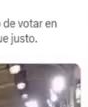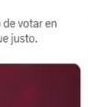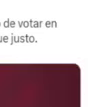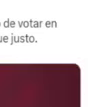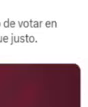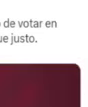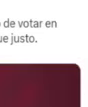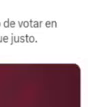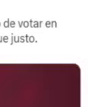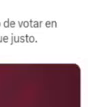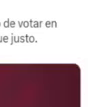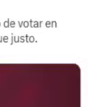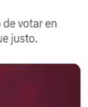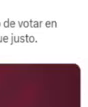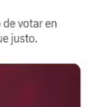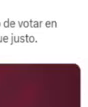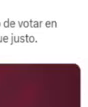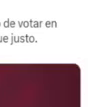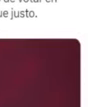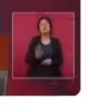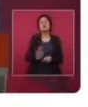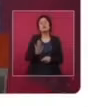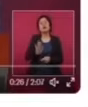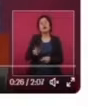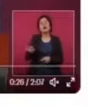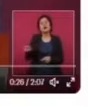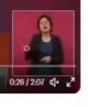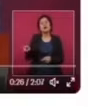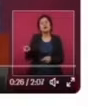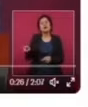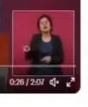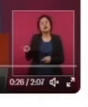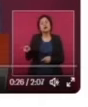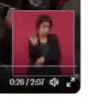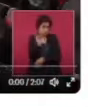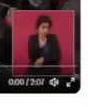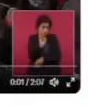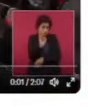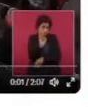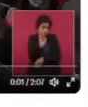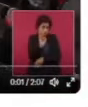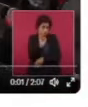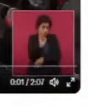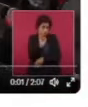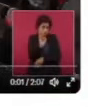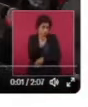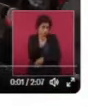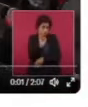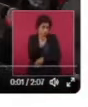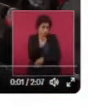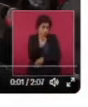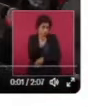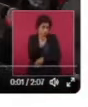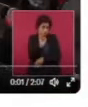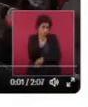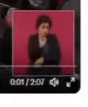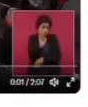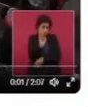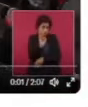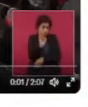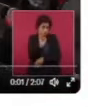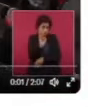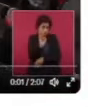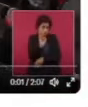por supuesto, no en contra de la persona, porque López Obrador ha dicho que, sobre todo en el tema de